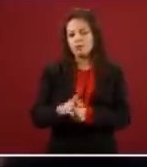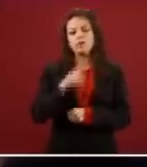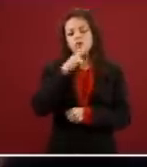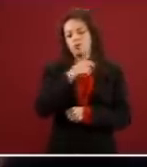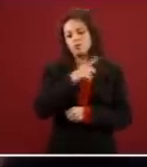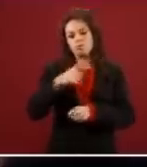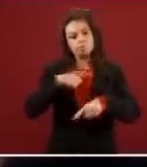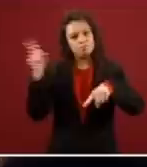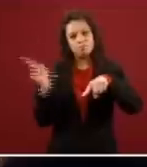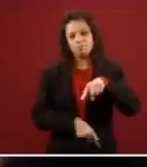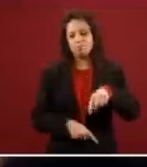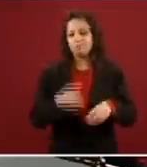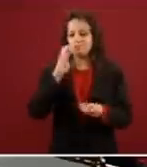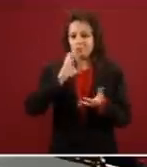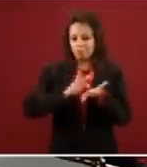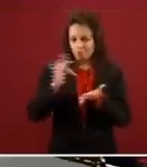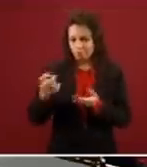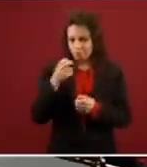gracias. ¿Cuánto, presidente?